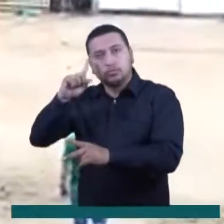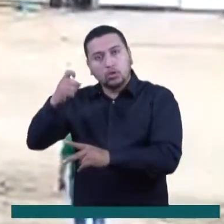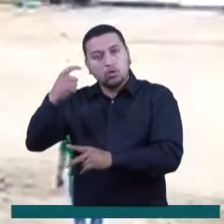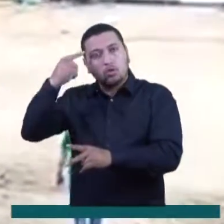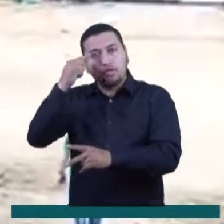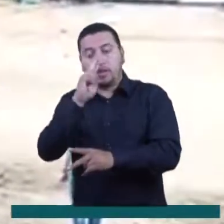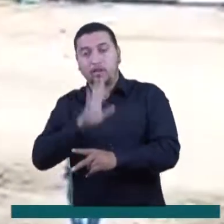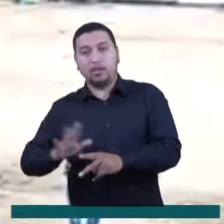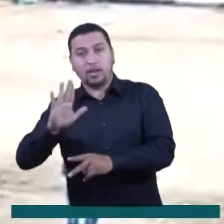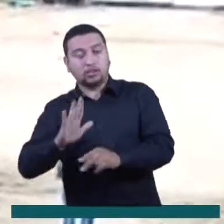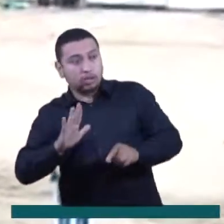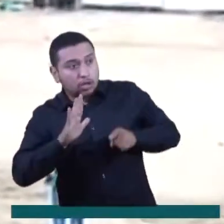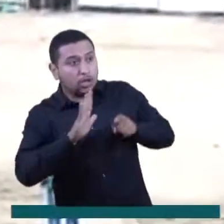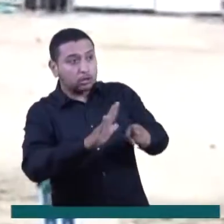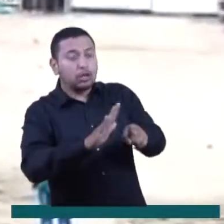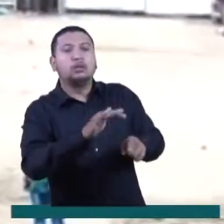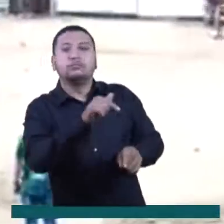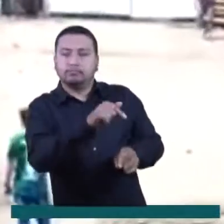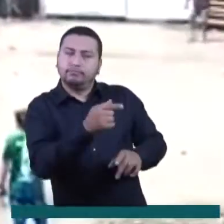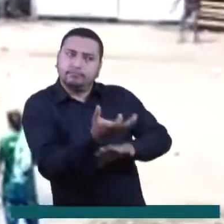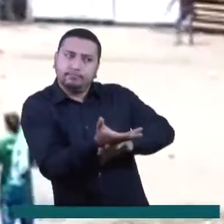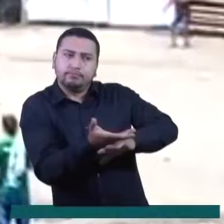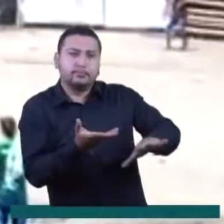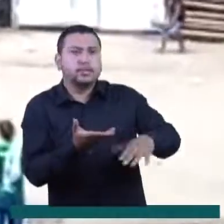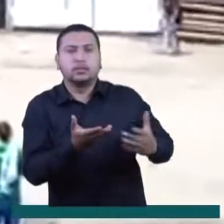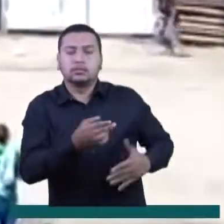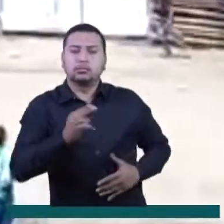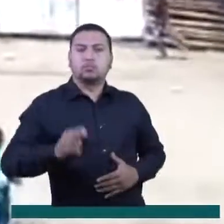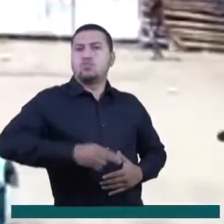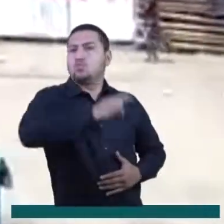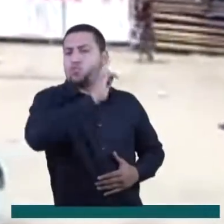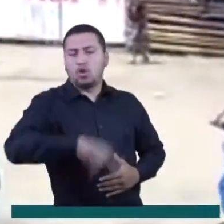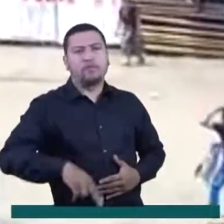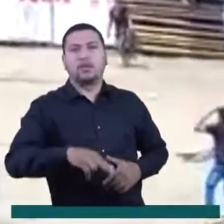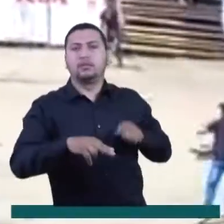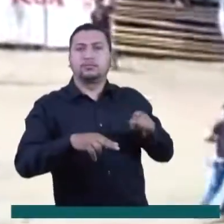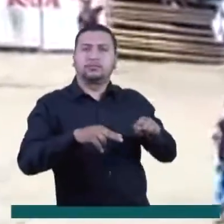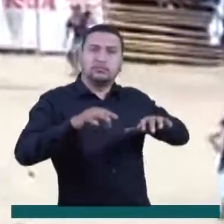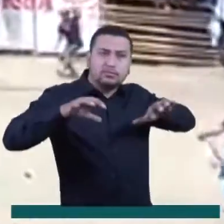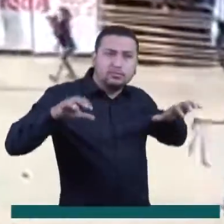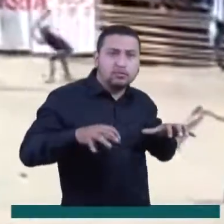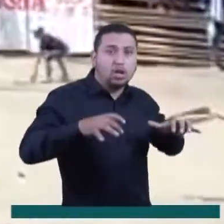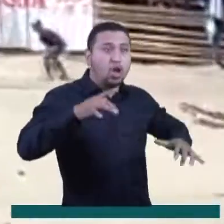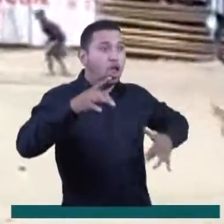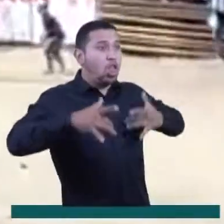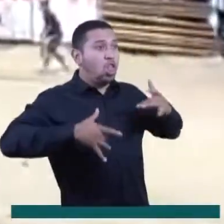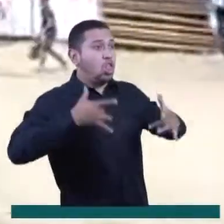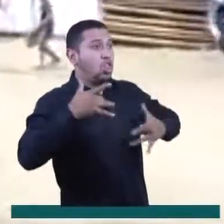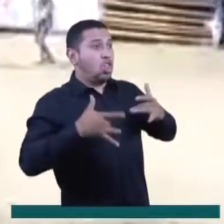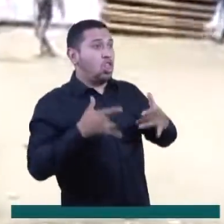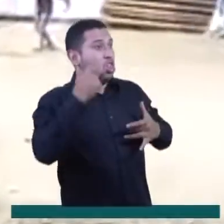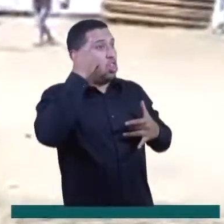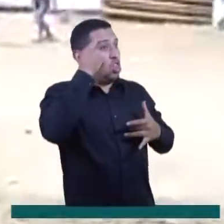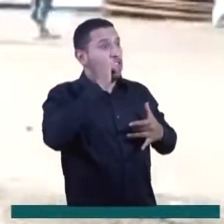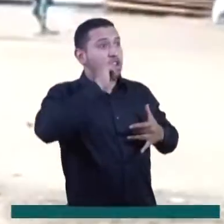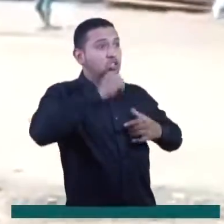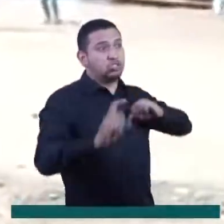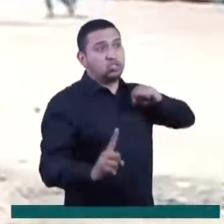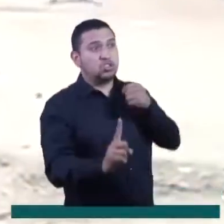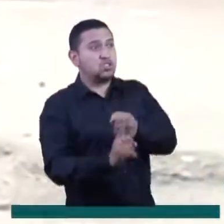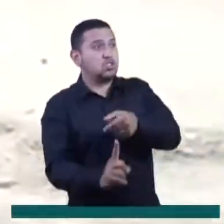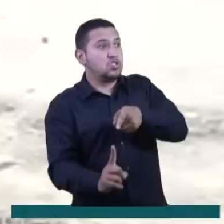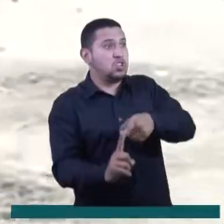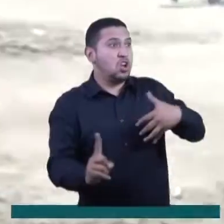nacional que se prohíban completamente todas estas actividades donde hay diversión a causa del sufrimiento de